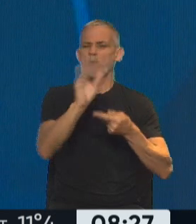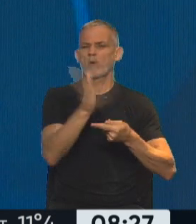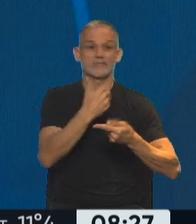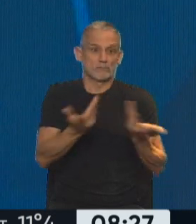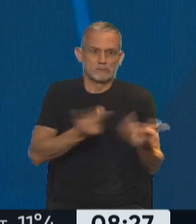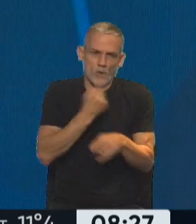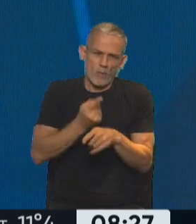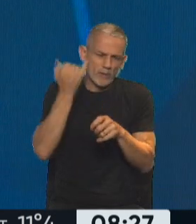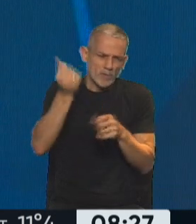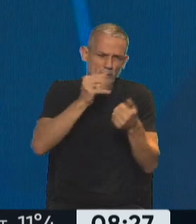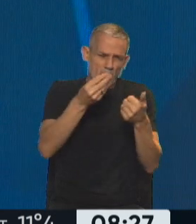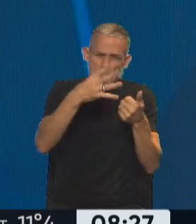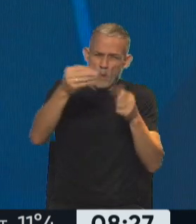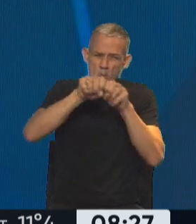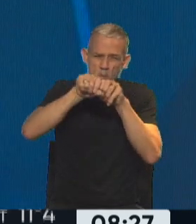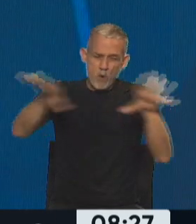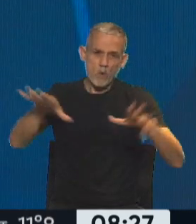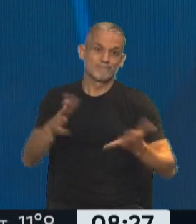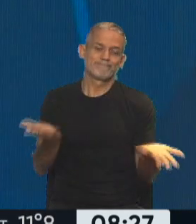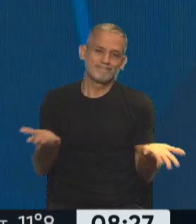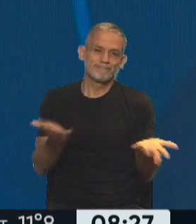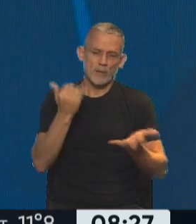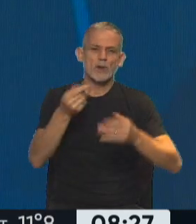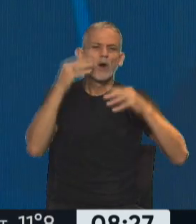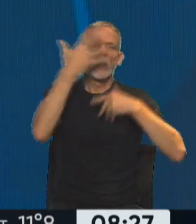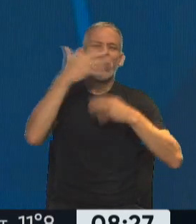es imposible porque ya se expandió por todas las redes, pero tapen la cara de los menores.